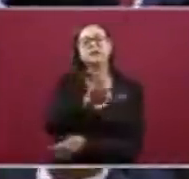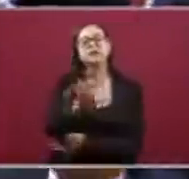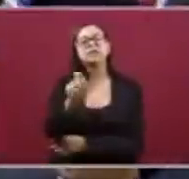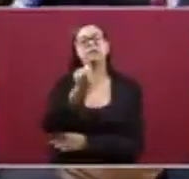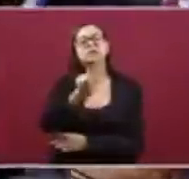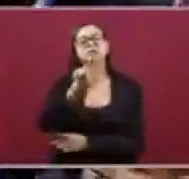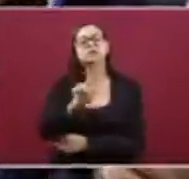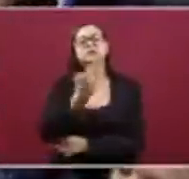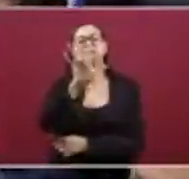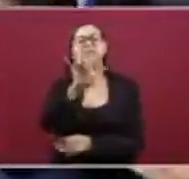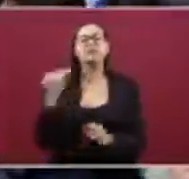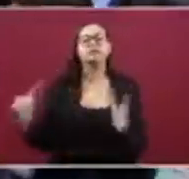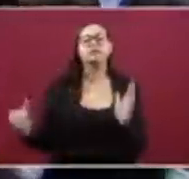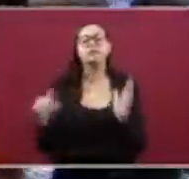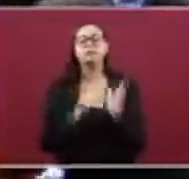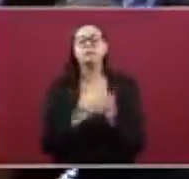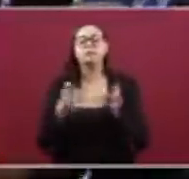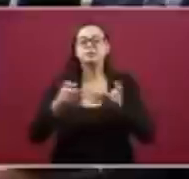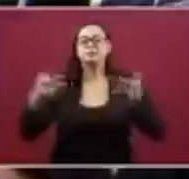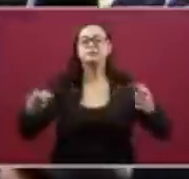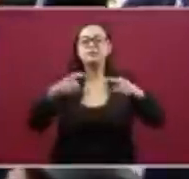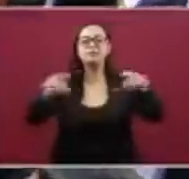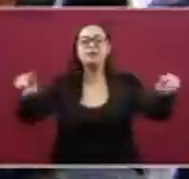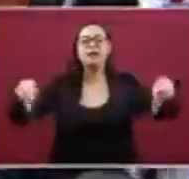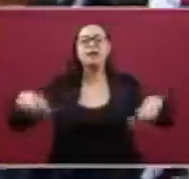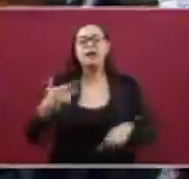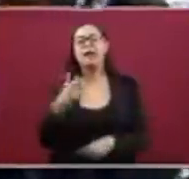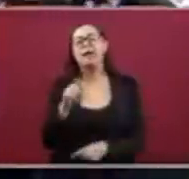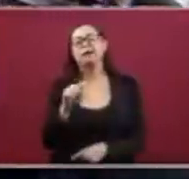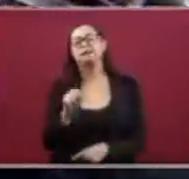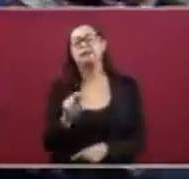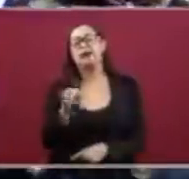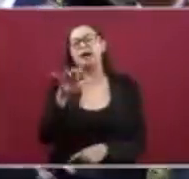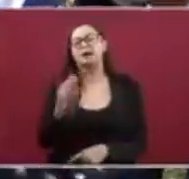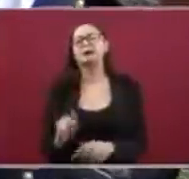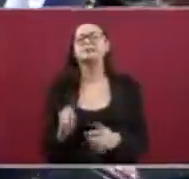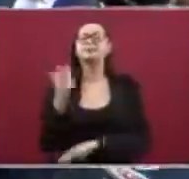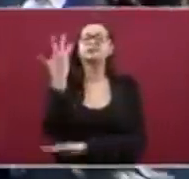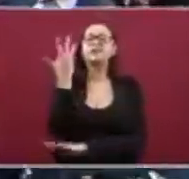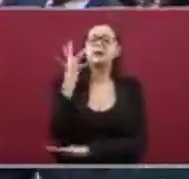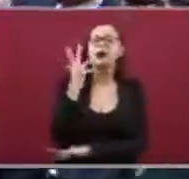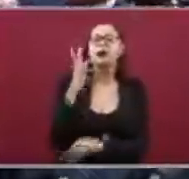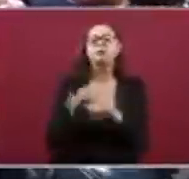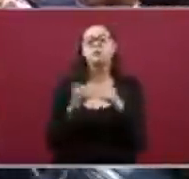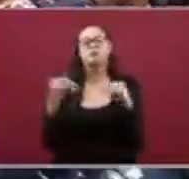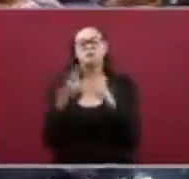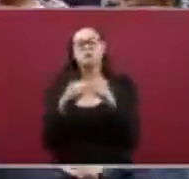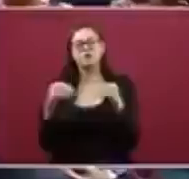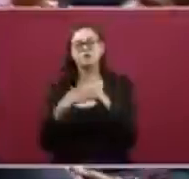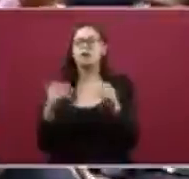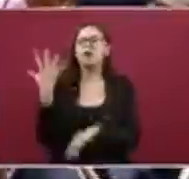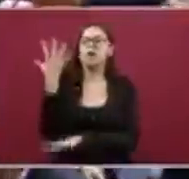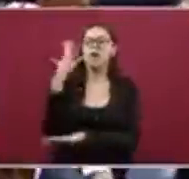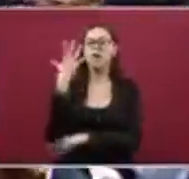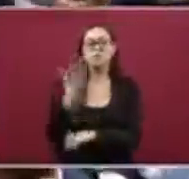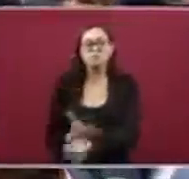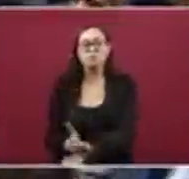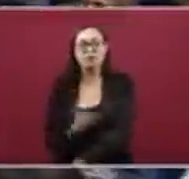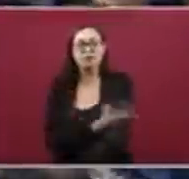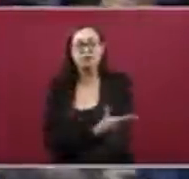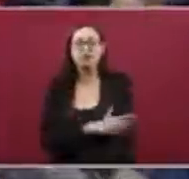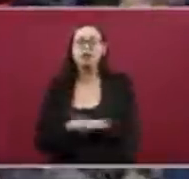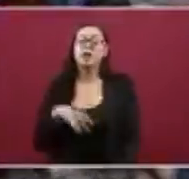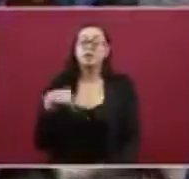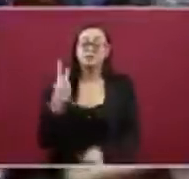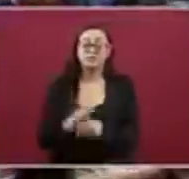575 mil hectáreas de árboles frutales y maderables y el año